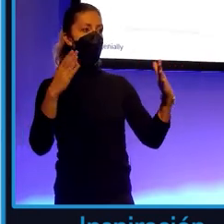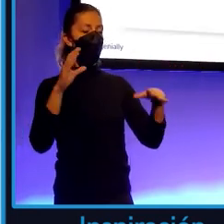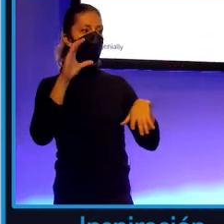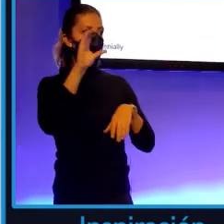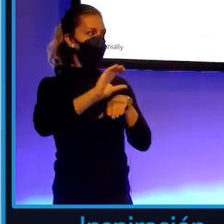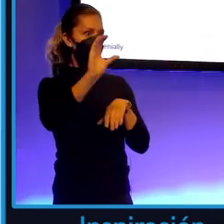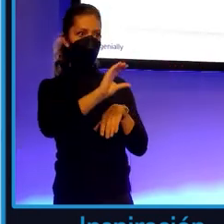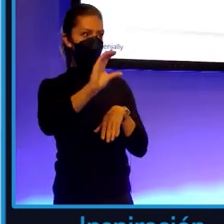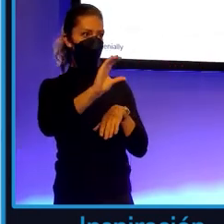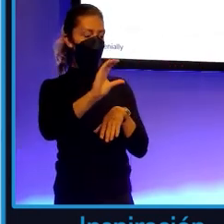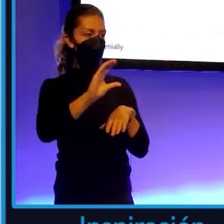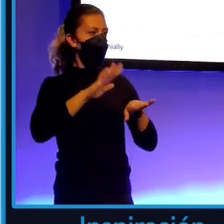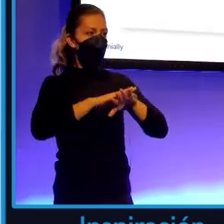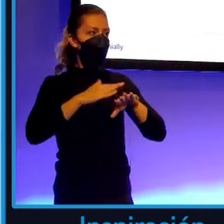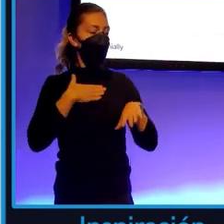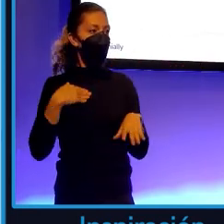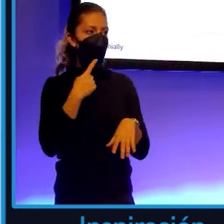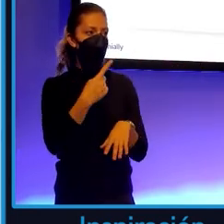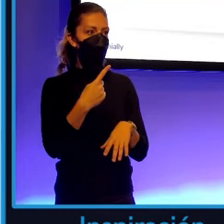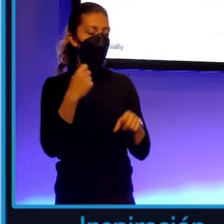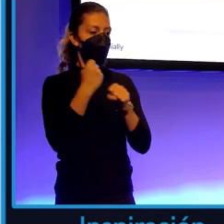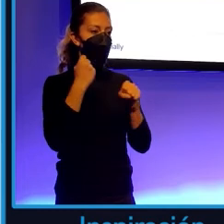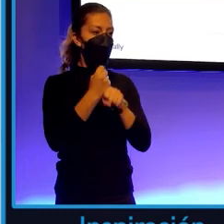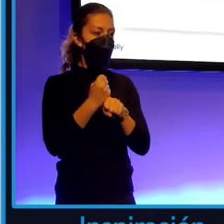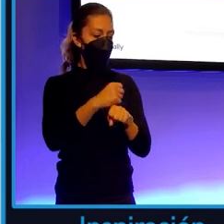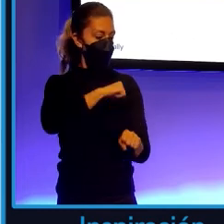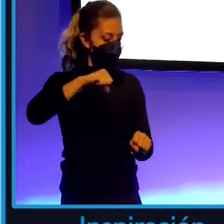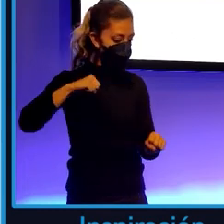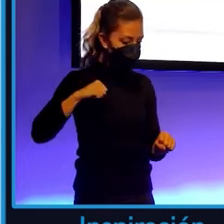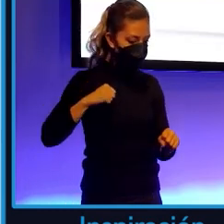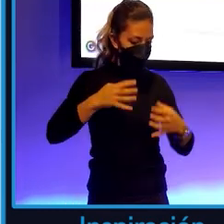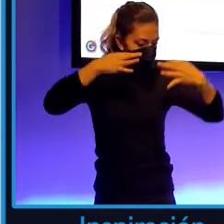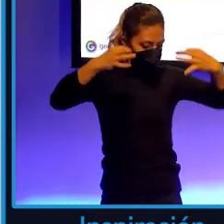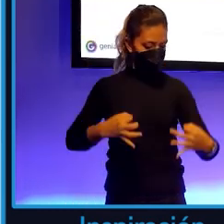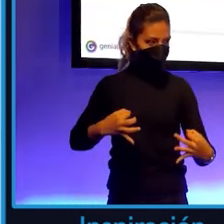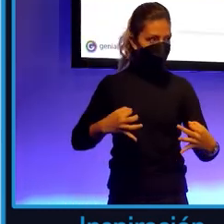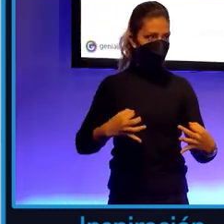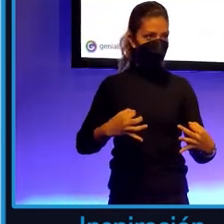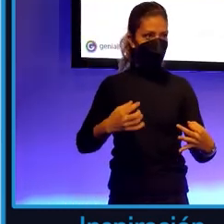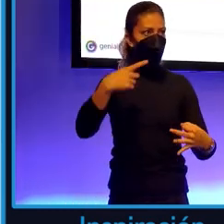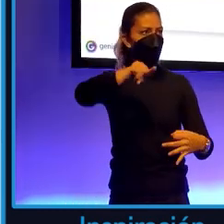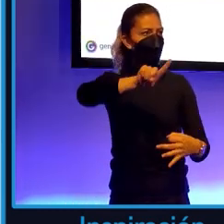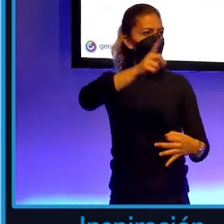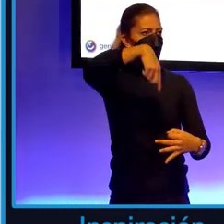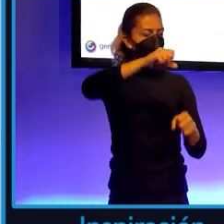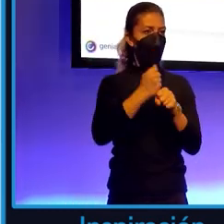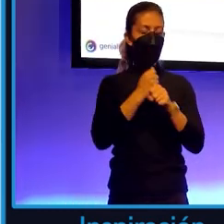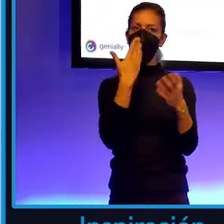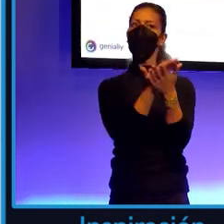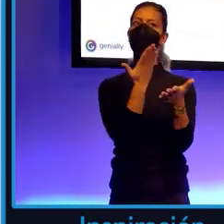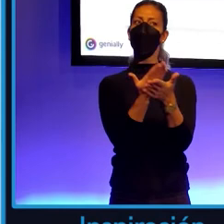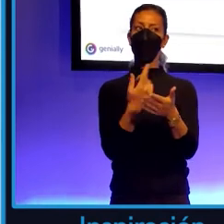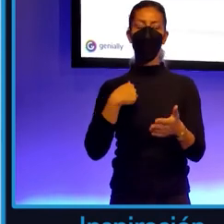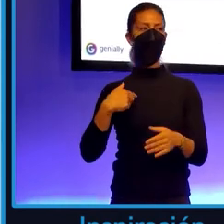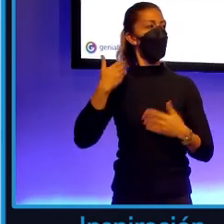sobre científica es trabajar con propiedad considerar y justificar todo lo que hacemos y que siempre estemos confiados